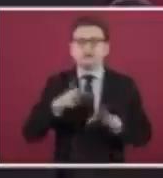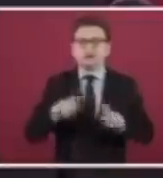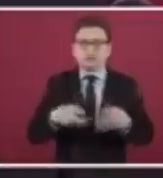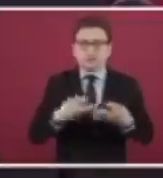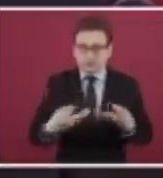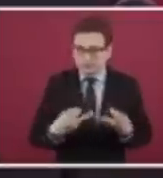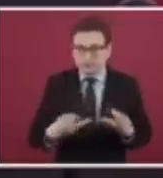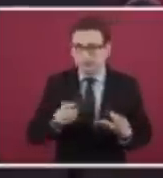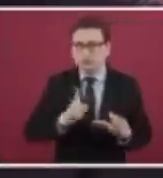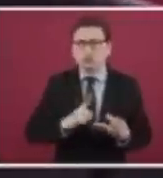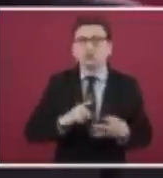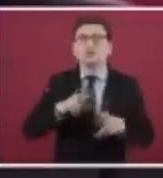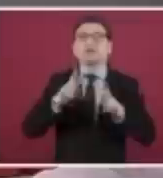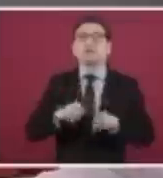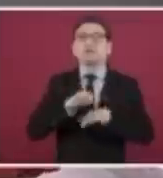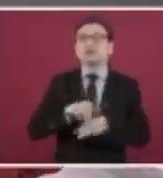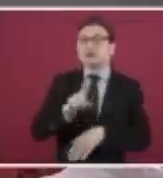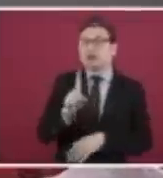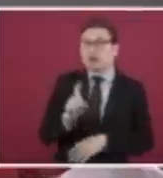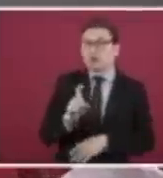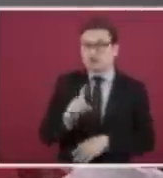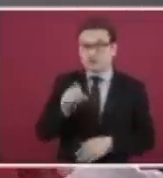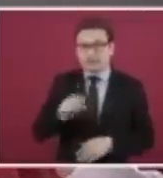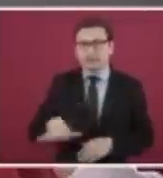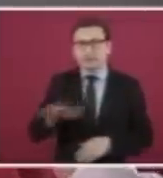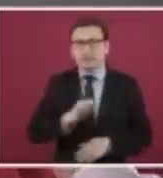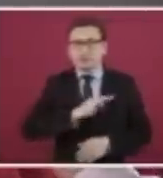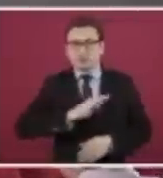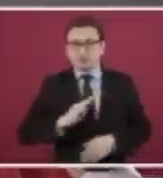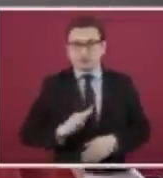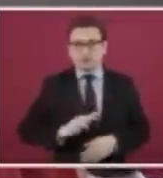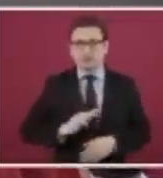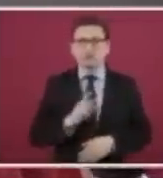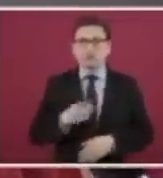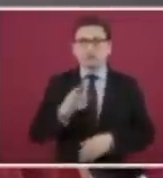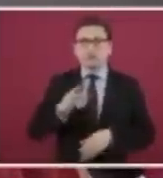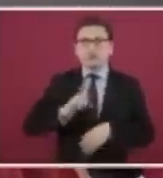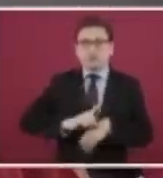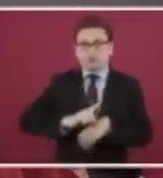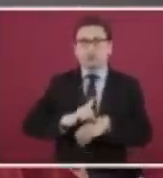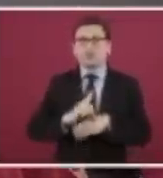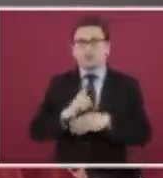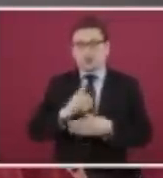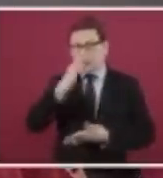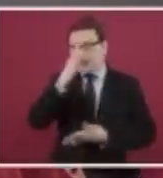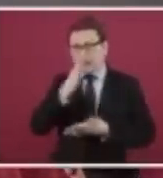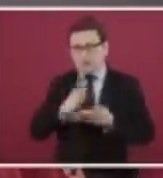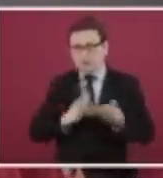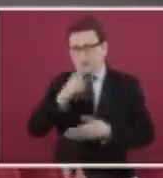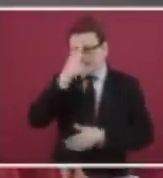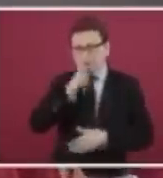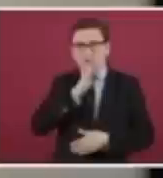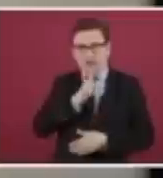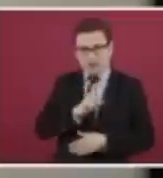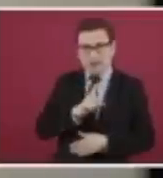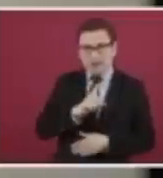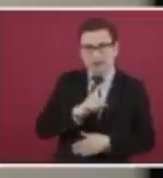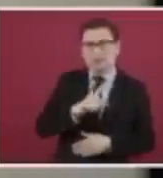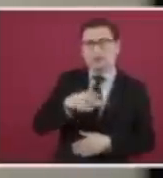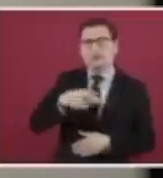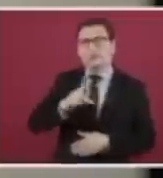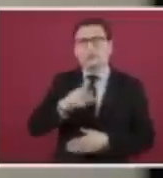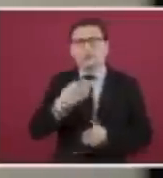Estos dos municipios actualmente tienen solamente la mitad del día agua. y como pueblos originarios también piden que